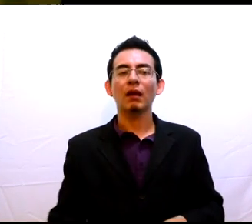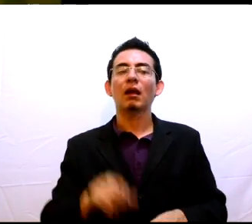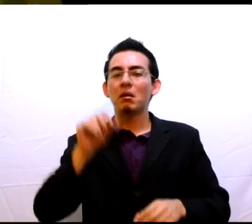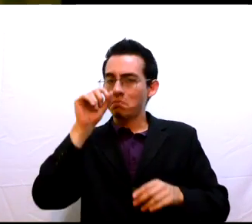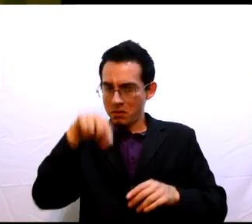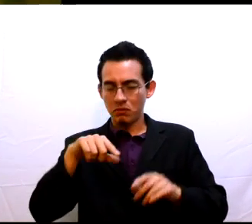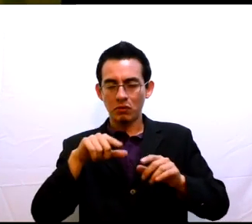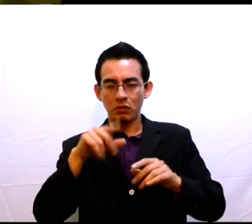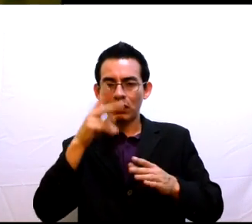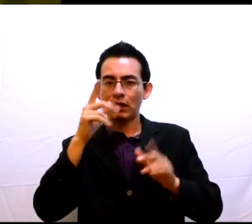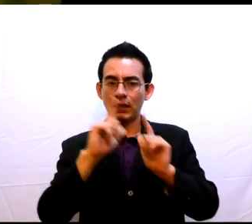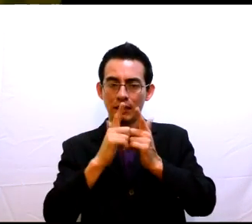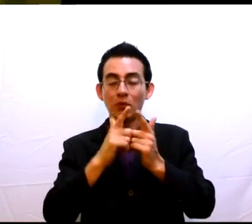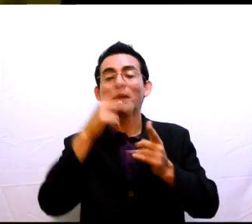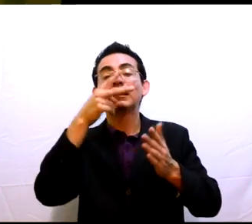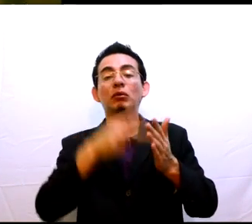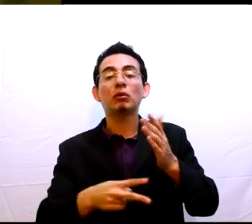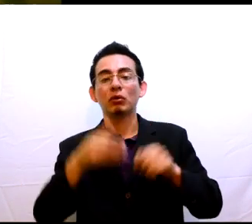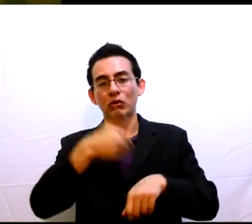6